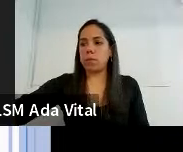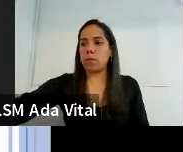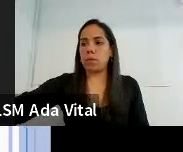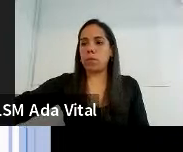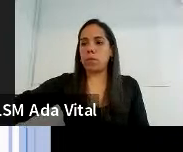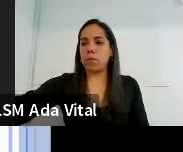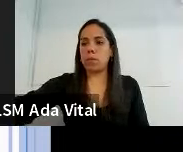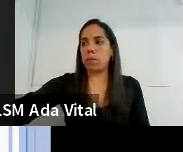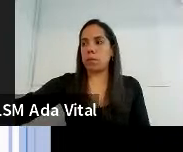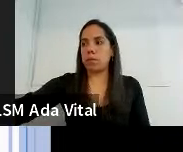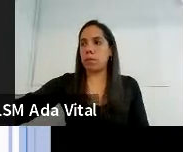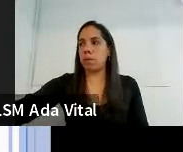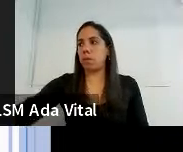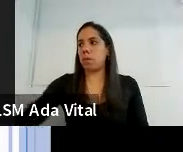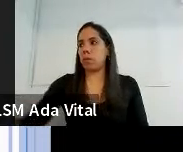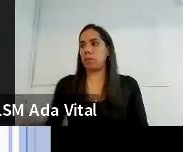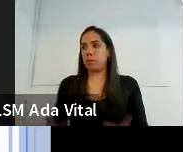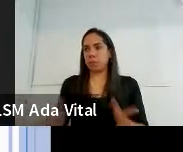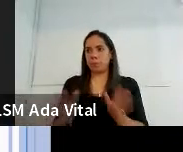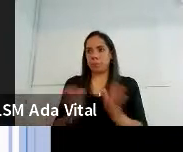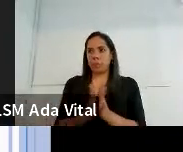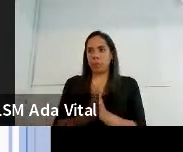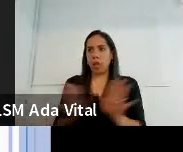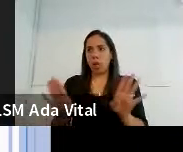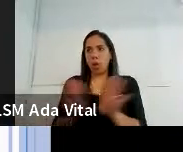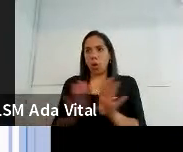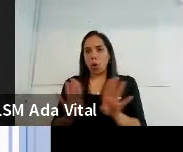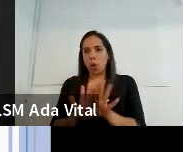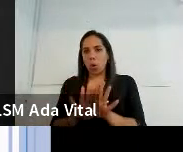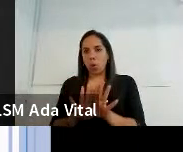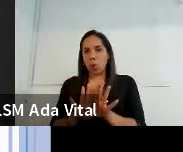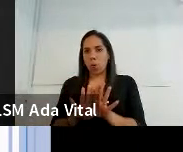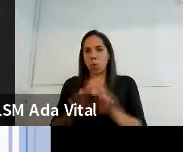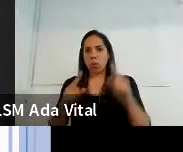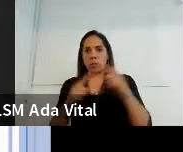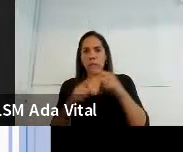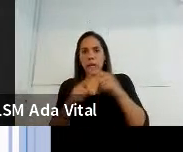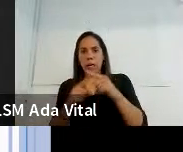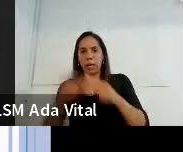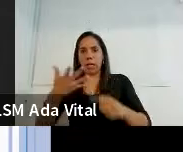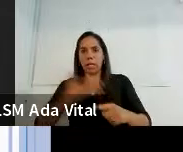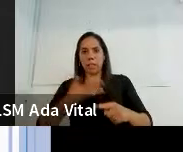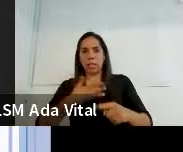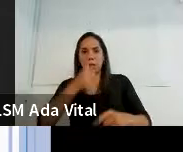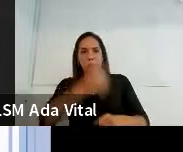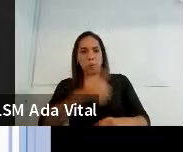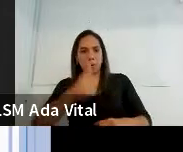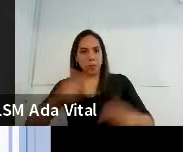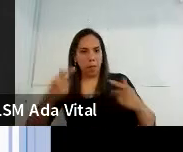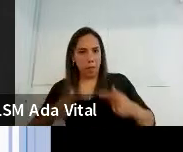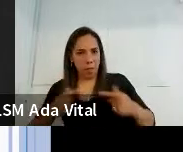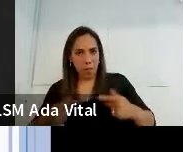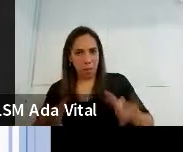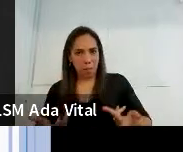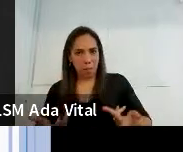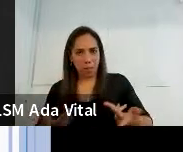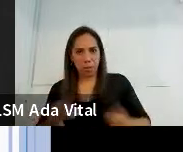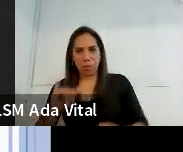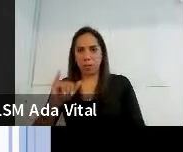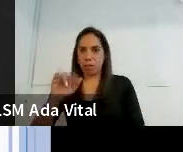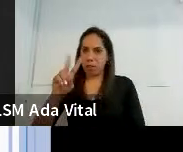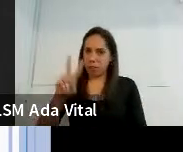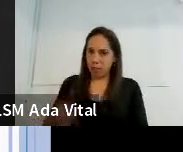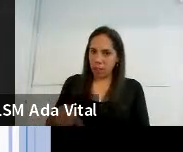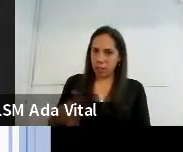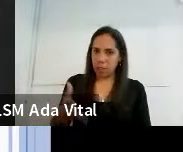guía, como facilitador y cuál es la tarea que él tiene? Voy a hacer mención también de algo que dentro del ámbito de la salud se